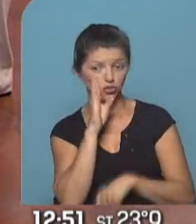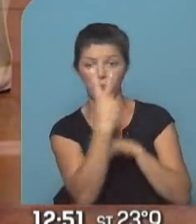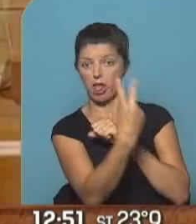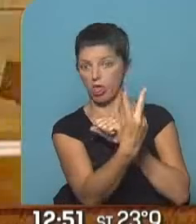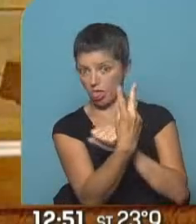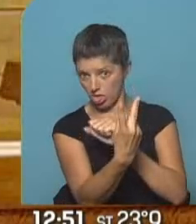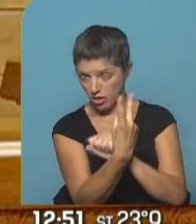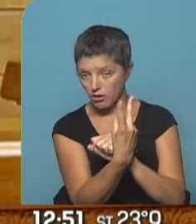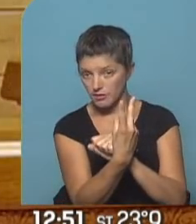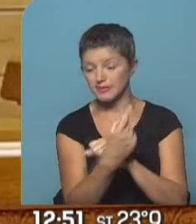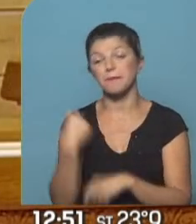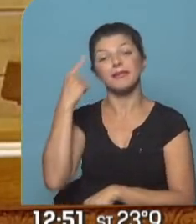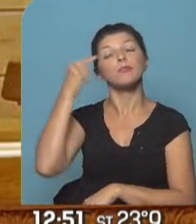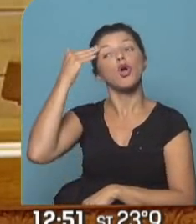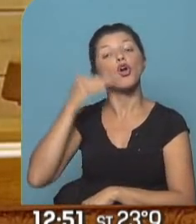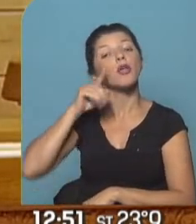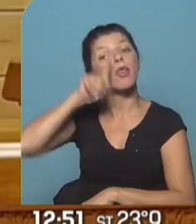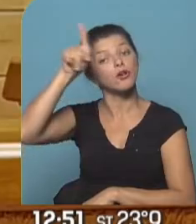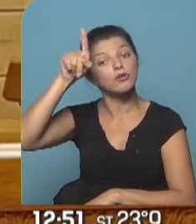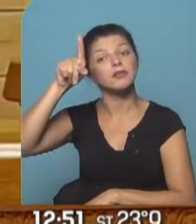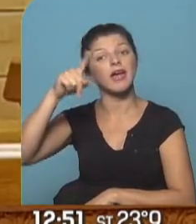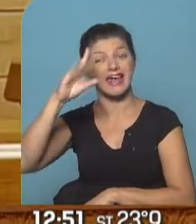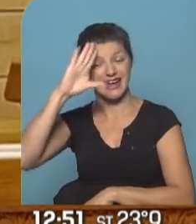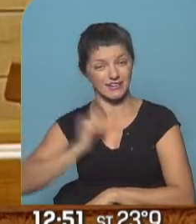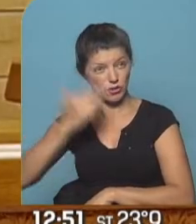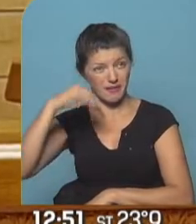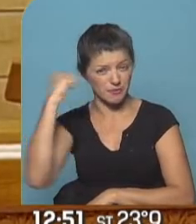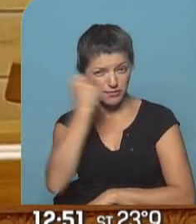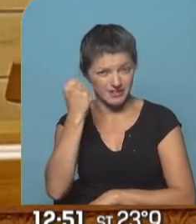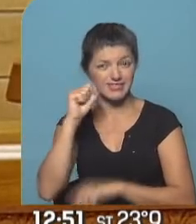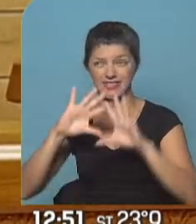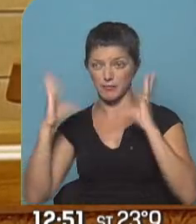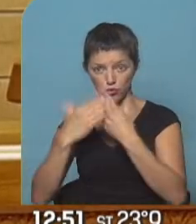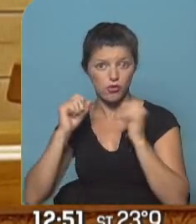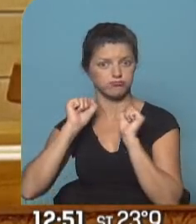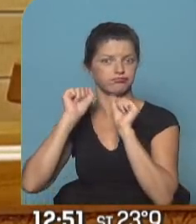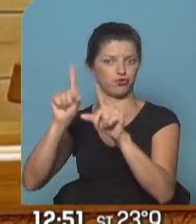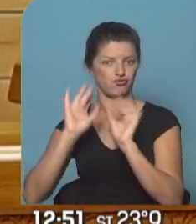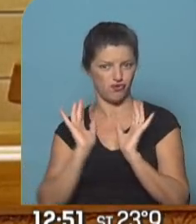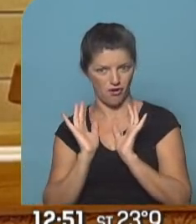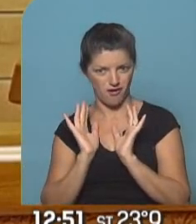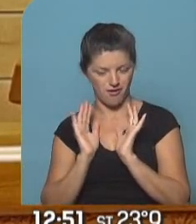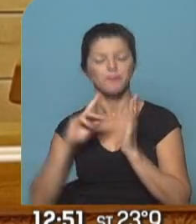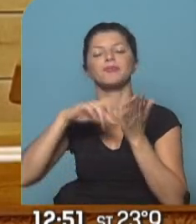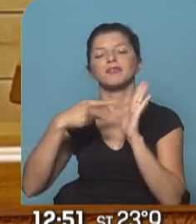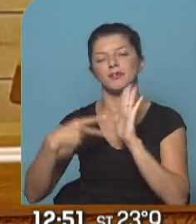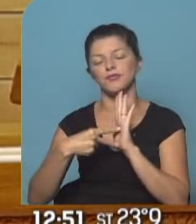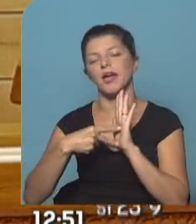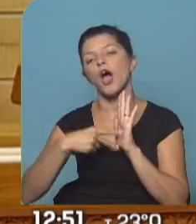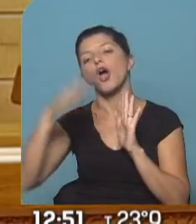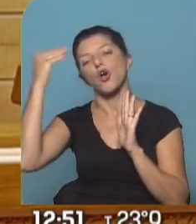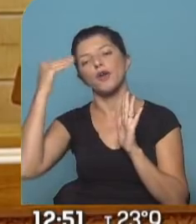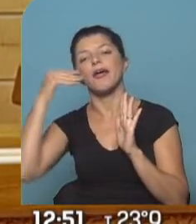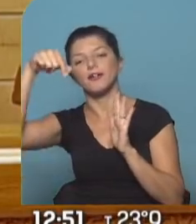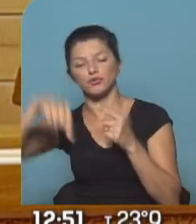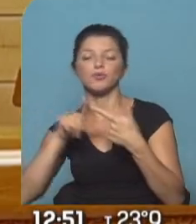relación a Corea del Norte, que es un país que tiene uno de los ejércitos más importantes del mundo. Entonces, quiero decir, Corea del Sur y Estados Unidos son un sistema desde el punto de vista de la seguridad, no